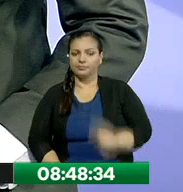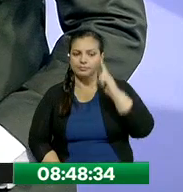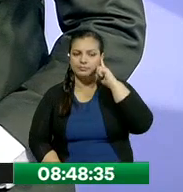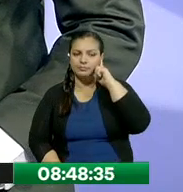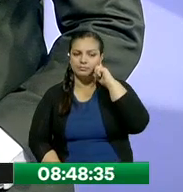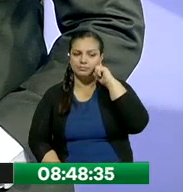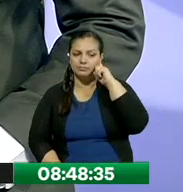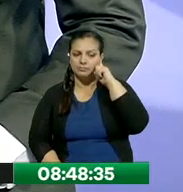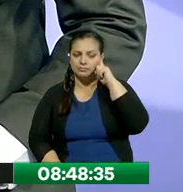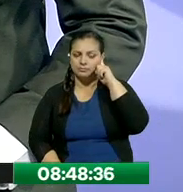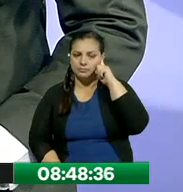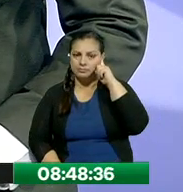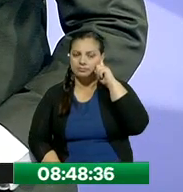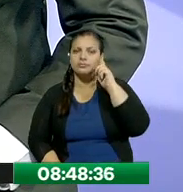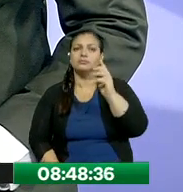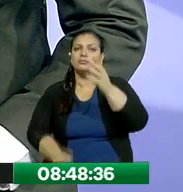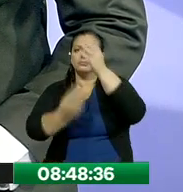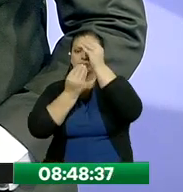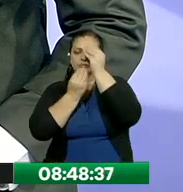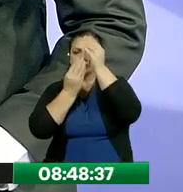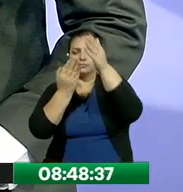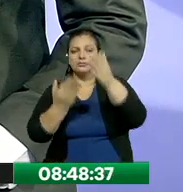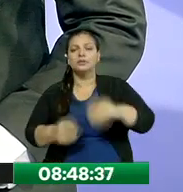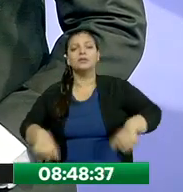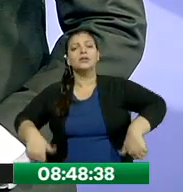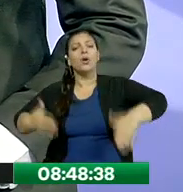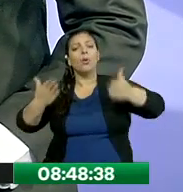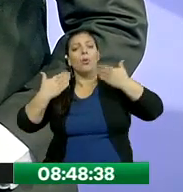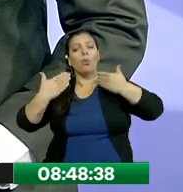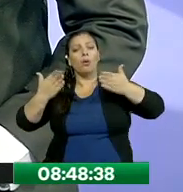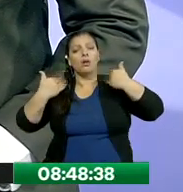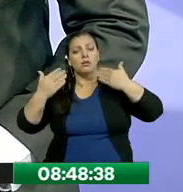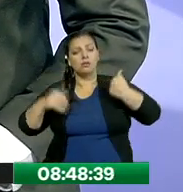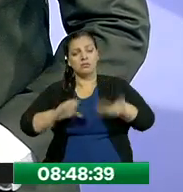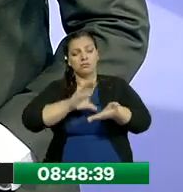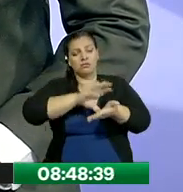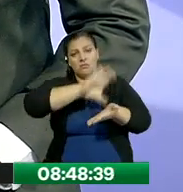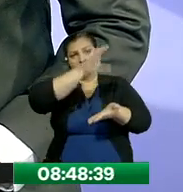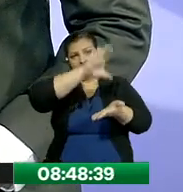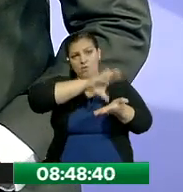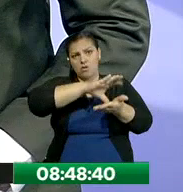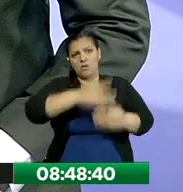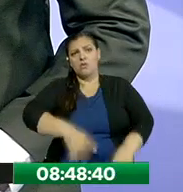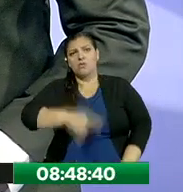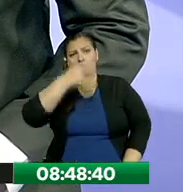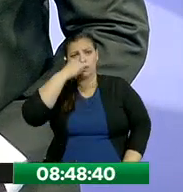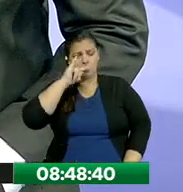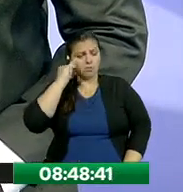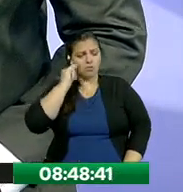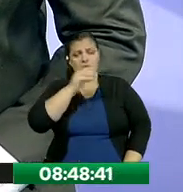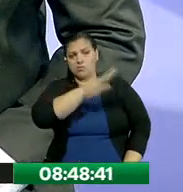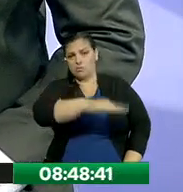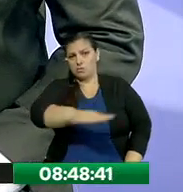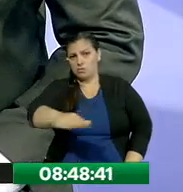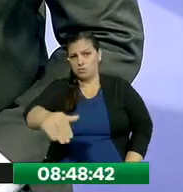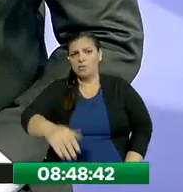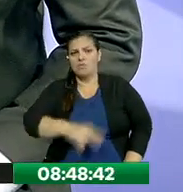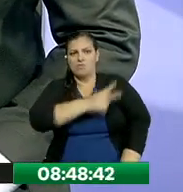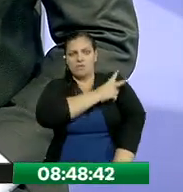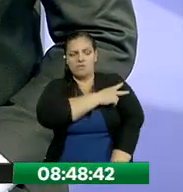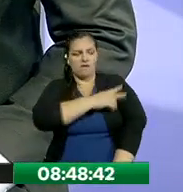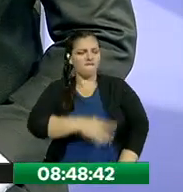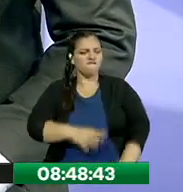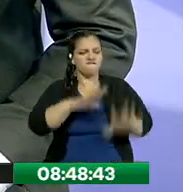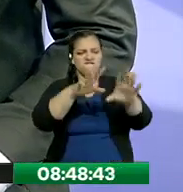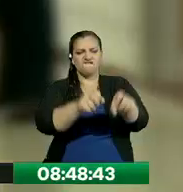sido abusados sexualmente en un colegio de Guayaquil. Durante la diligencia, varios testigos rindieron su declaración. Veamos la nota.